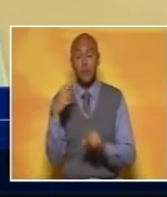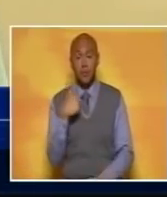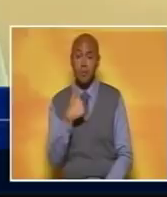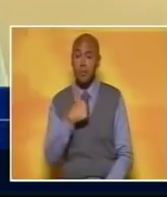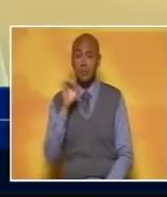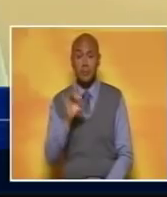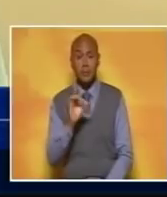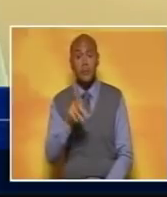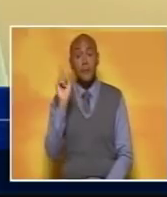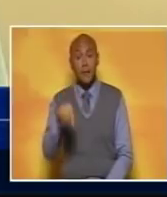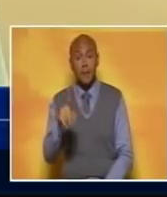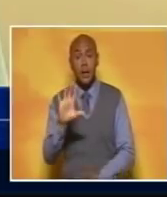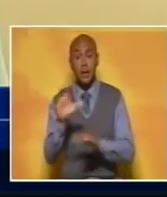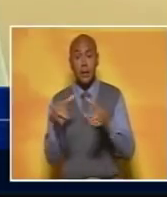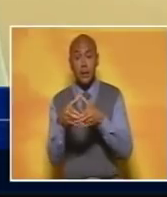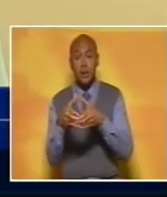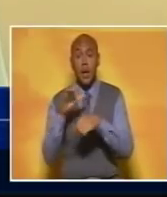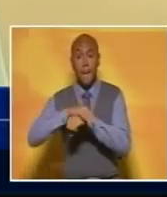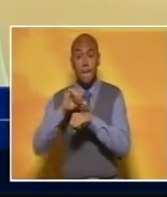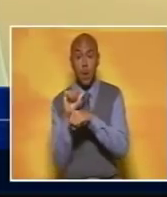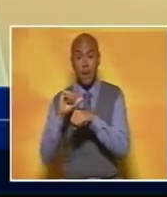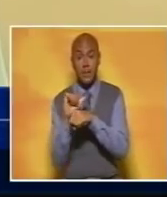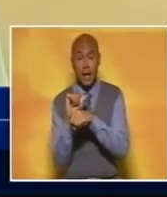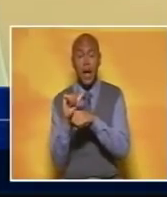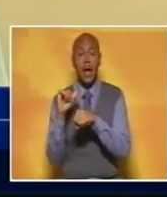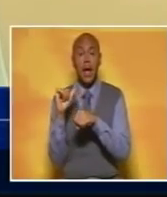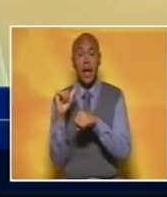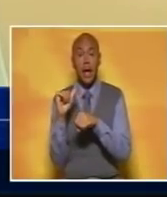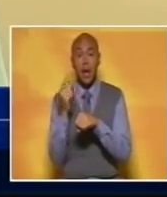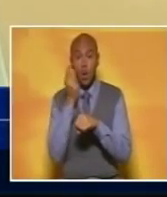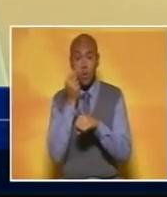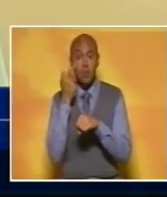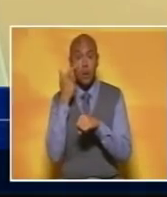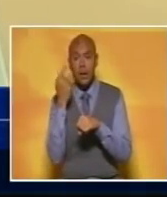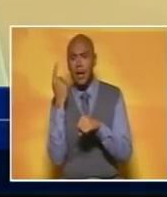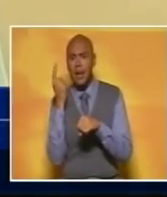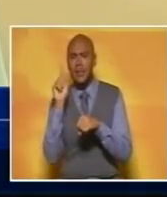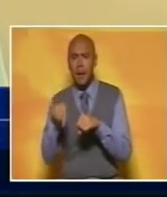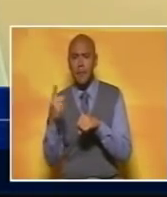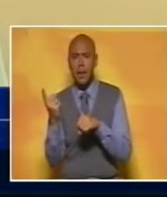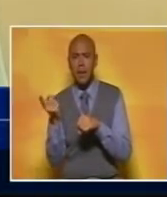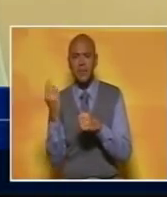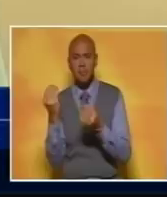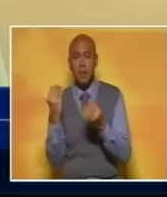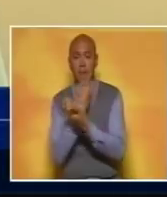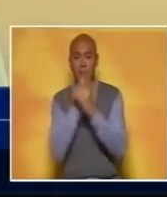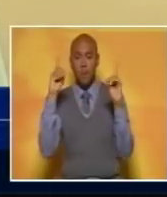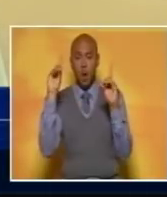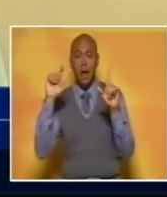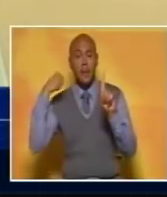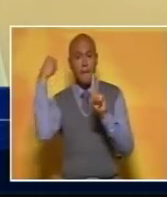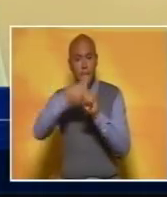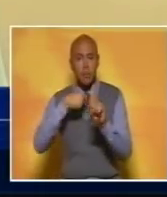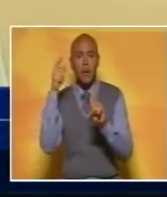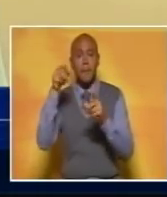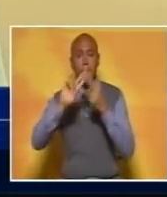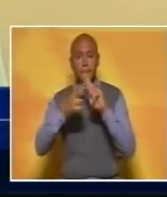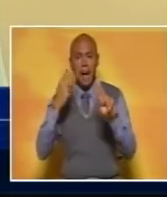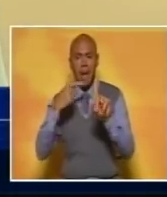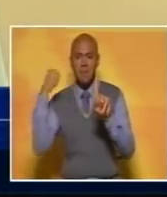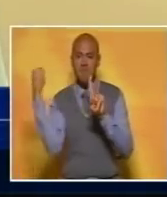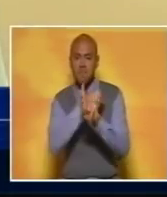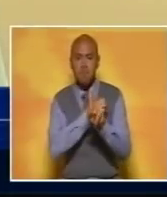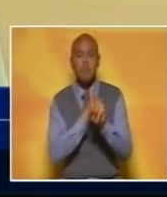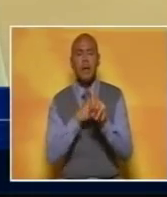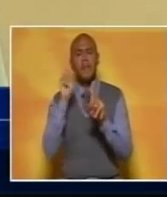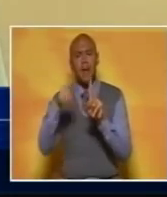algún sector de la policía puede emplearse para atentar contra la democracia, contra la paz social,